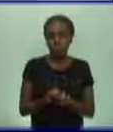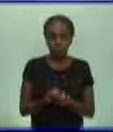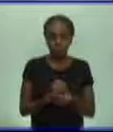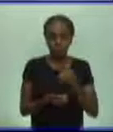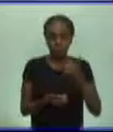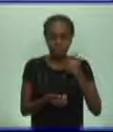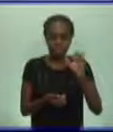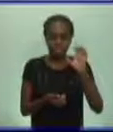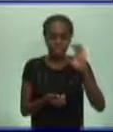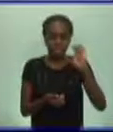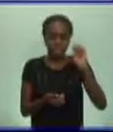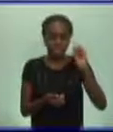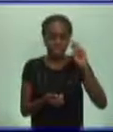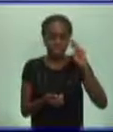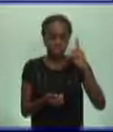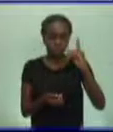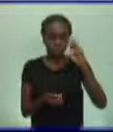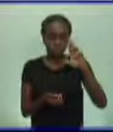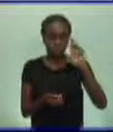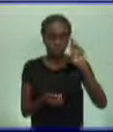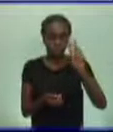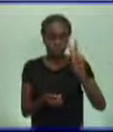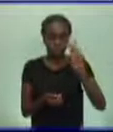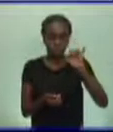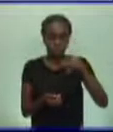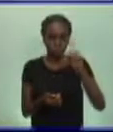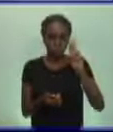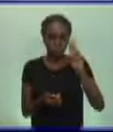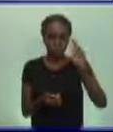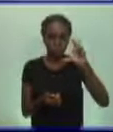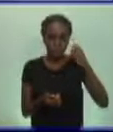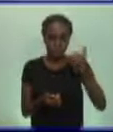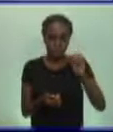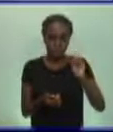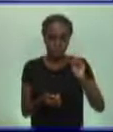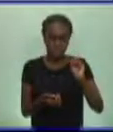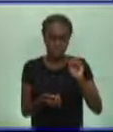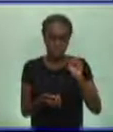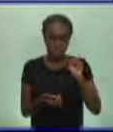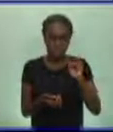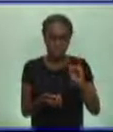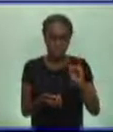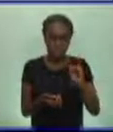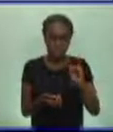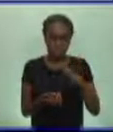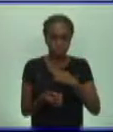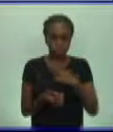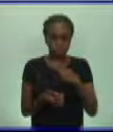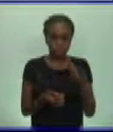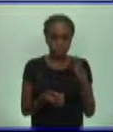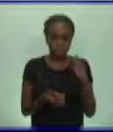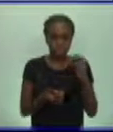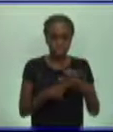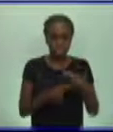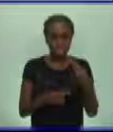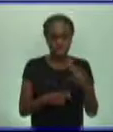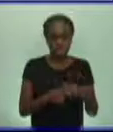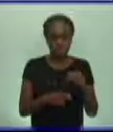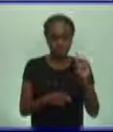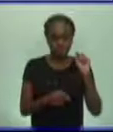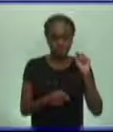esdrújulas. Muy bien, recuerden que las palabras que tienen acentuada la antepenúltima sílaba